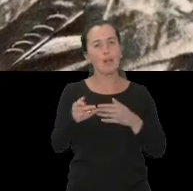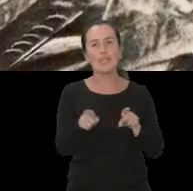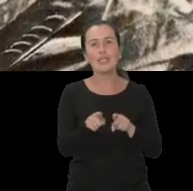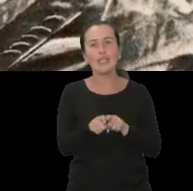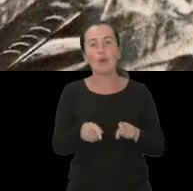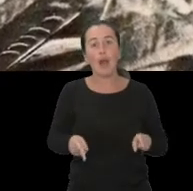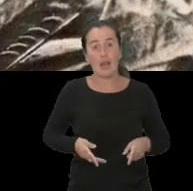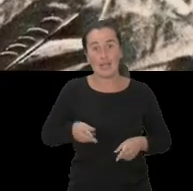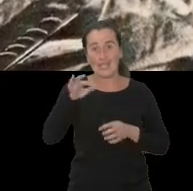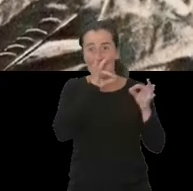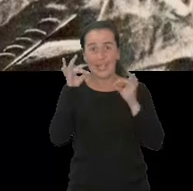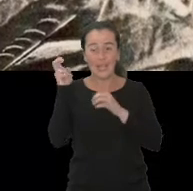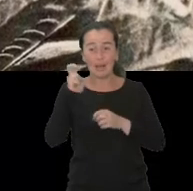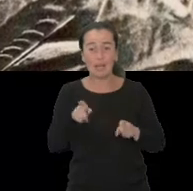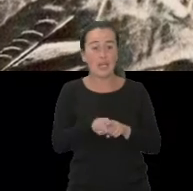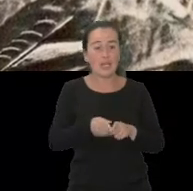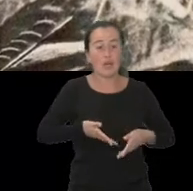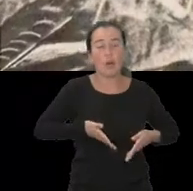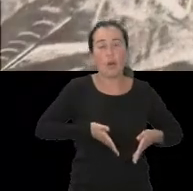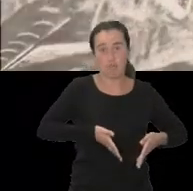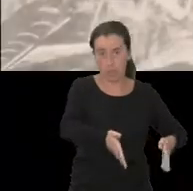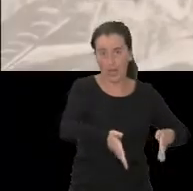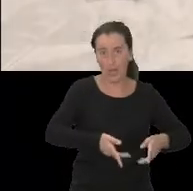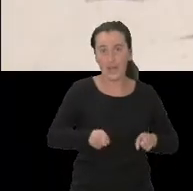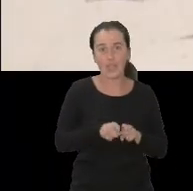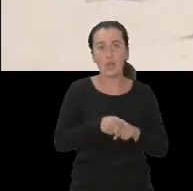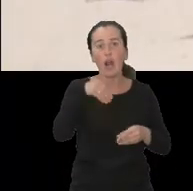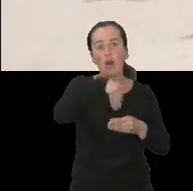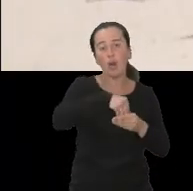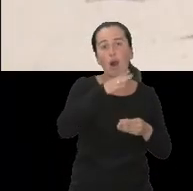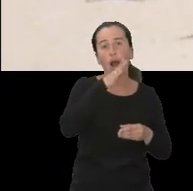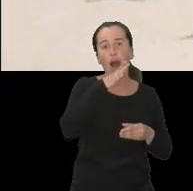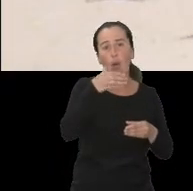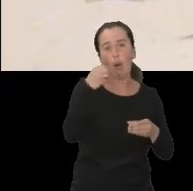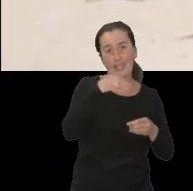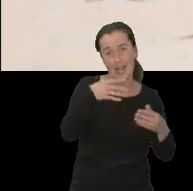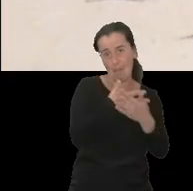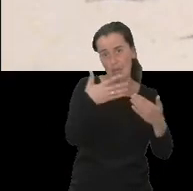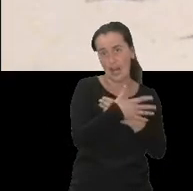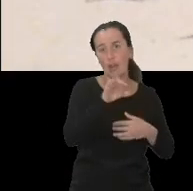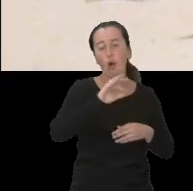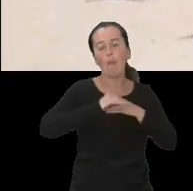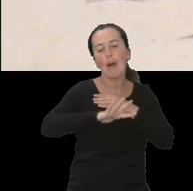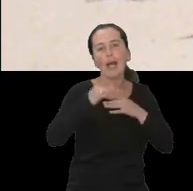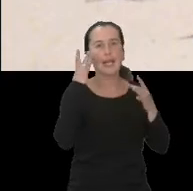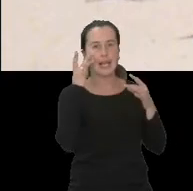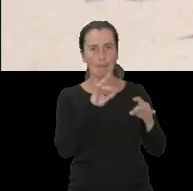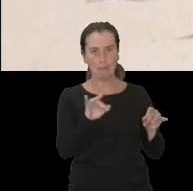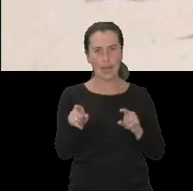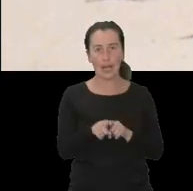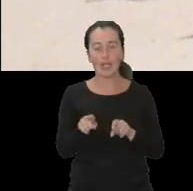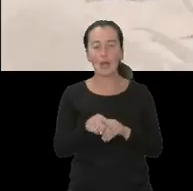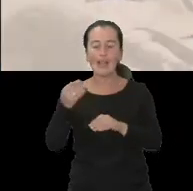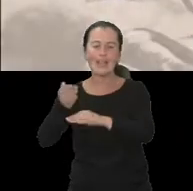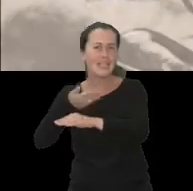sardina llegaba por canaletas con salmuera o agua de mar limpia. El desescamado no se aplicaba a la